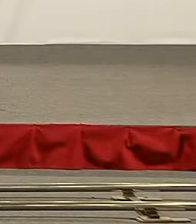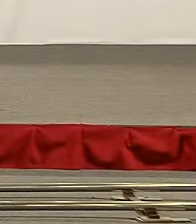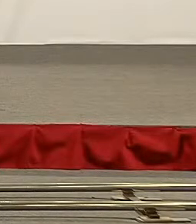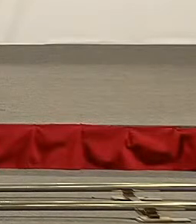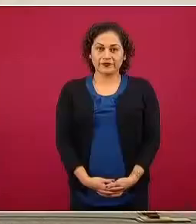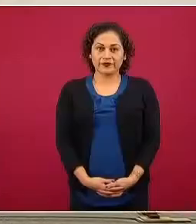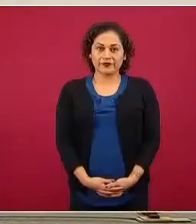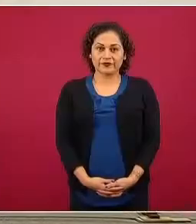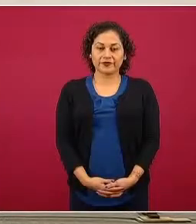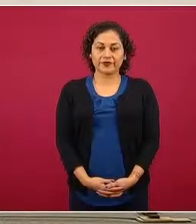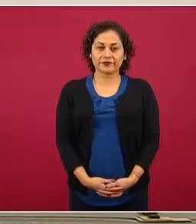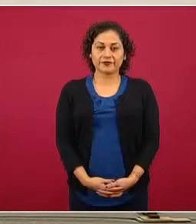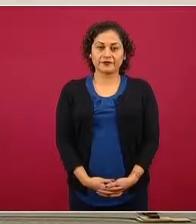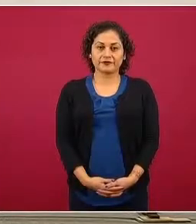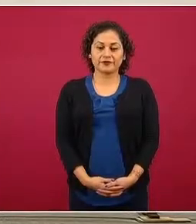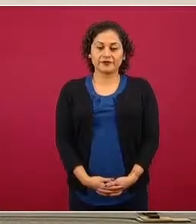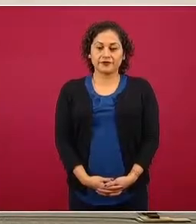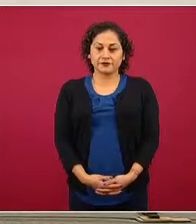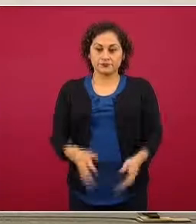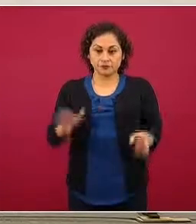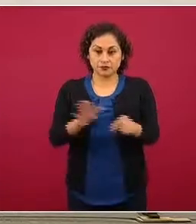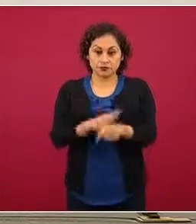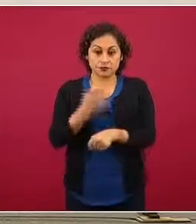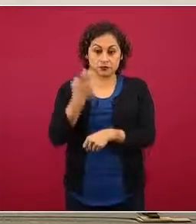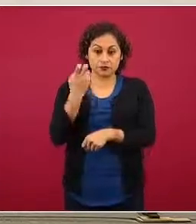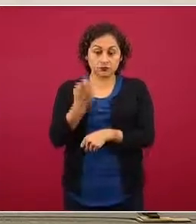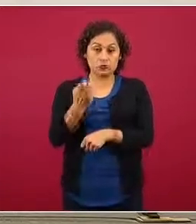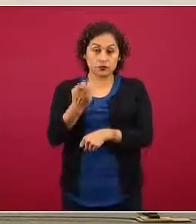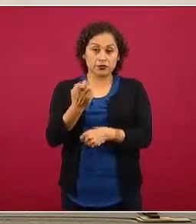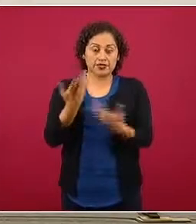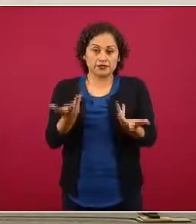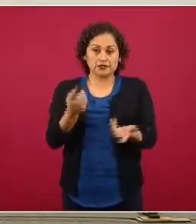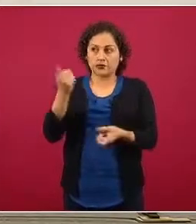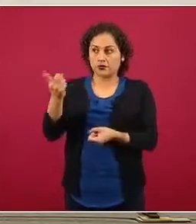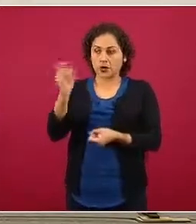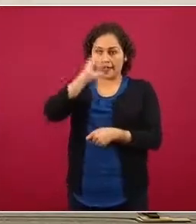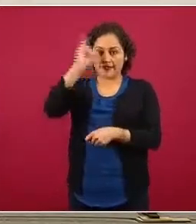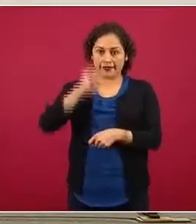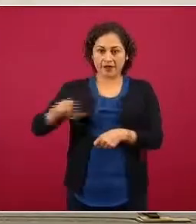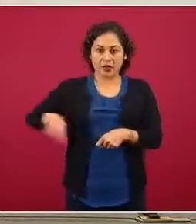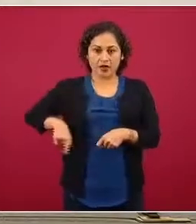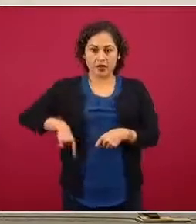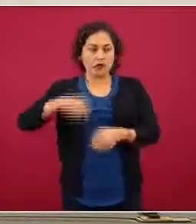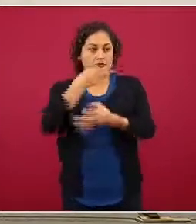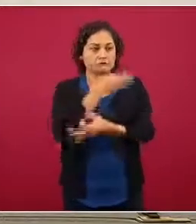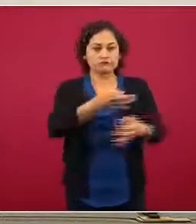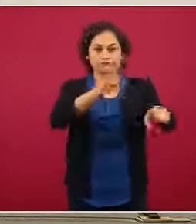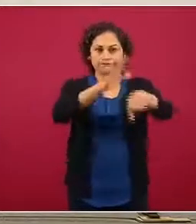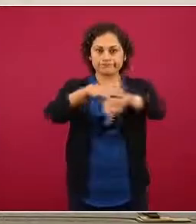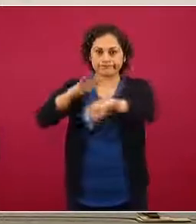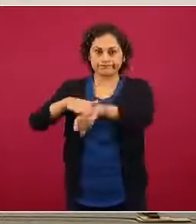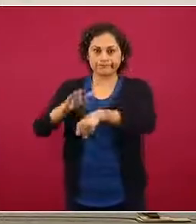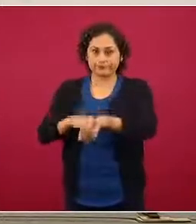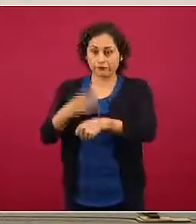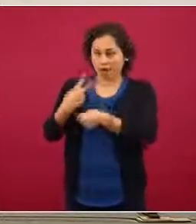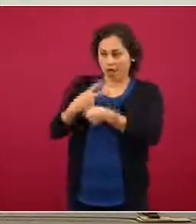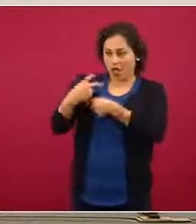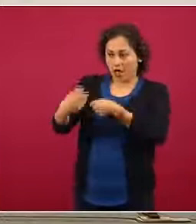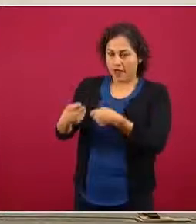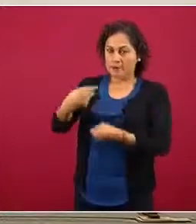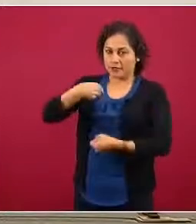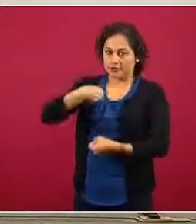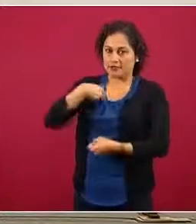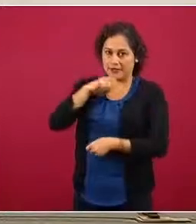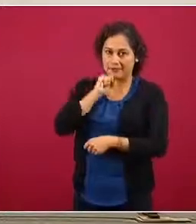salud. Y entonces nos invita la jefa de gobierno, y digo nos invita porque a mí también me invita